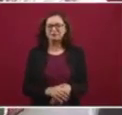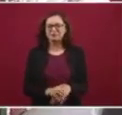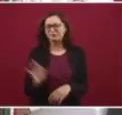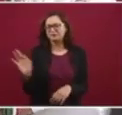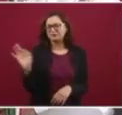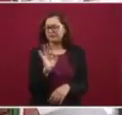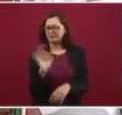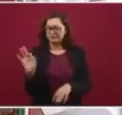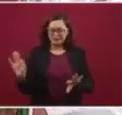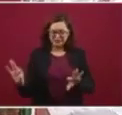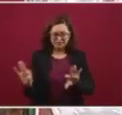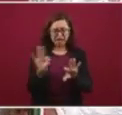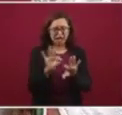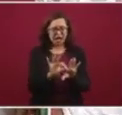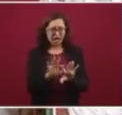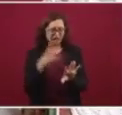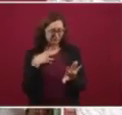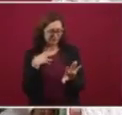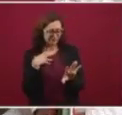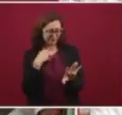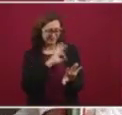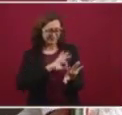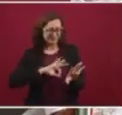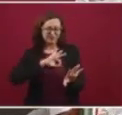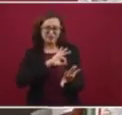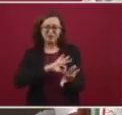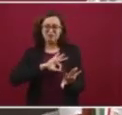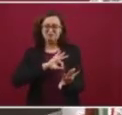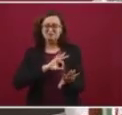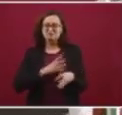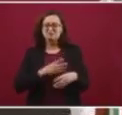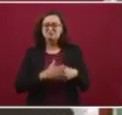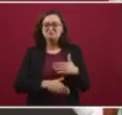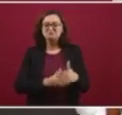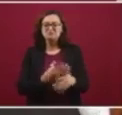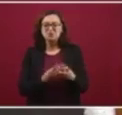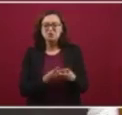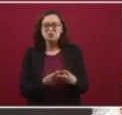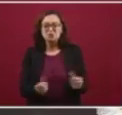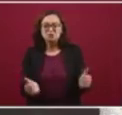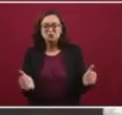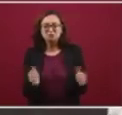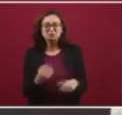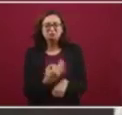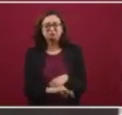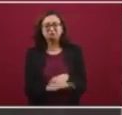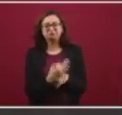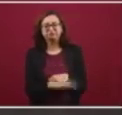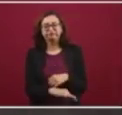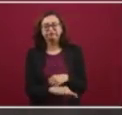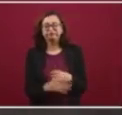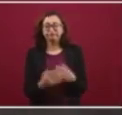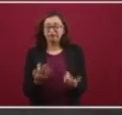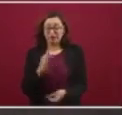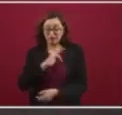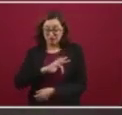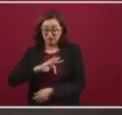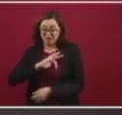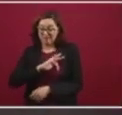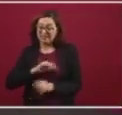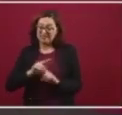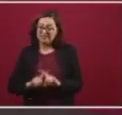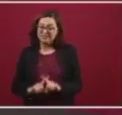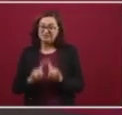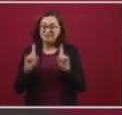felicidad momentánea, efímera, porque la verdadera felicidad es estar bien con